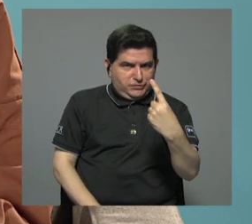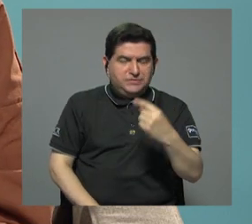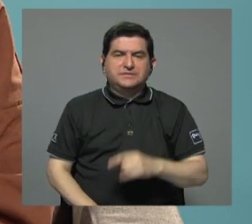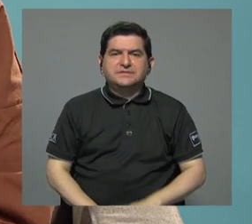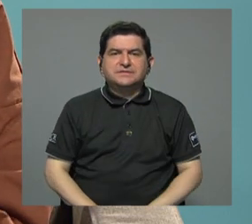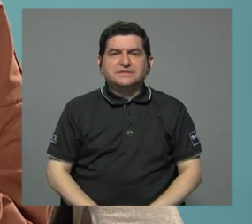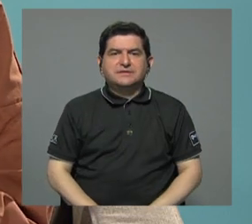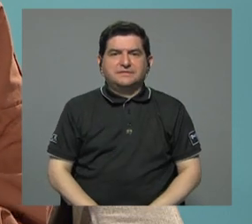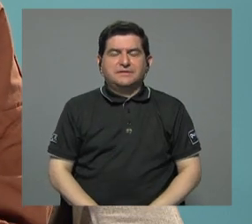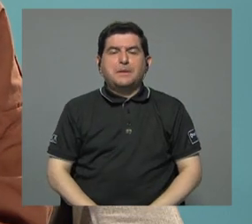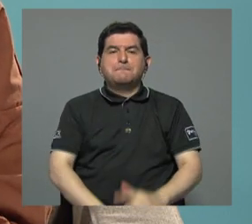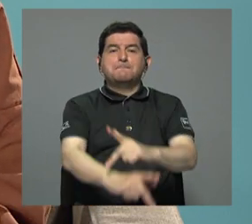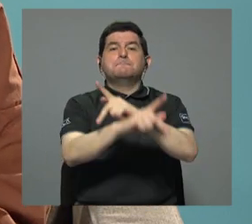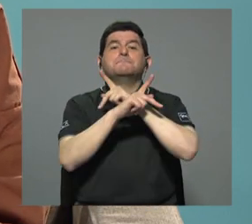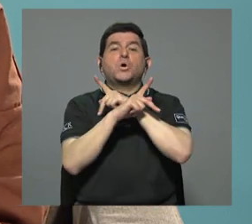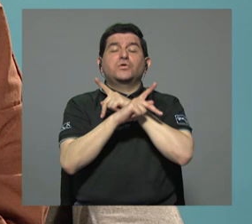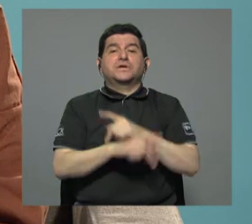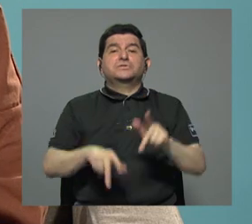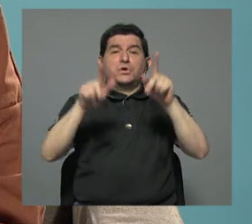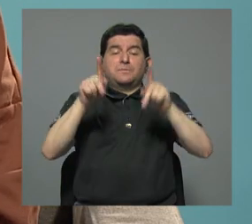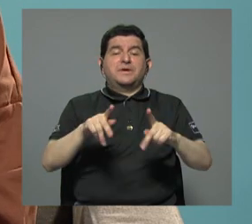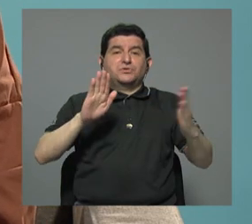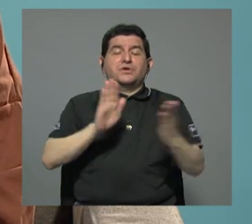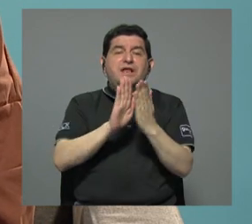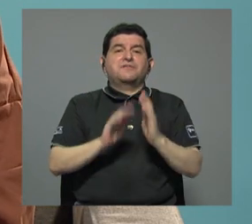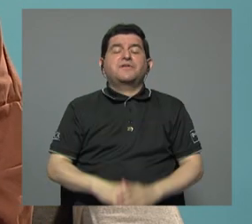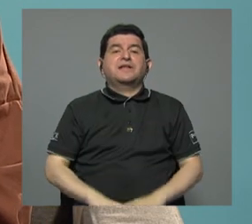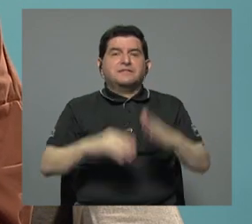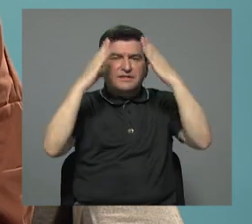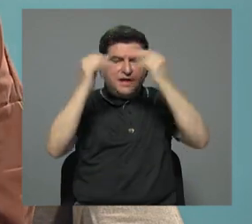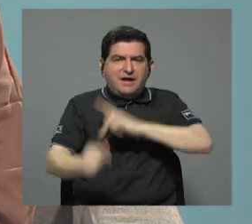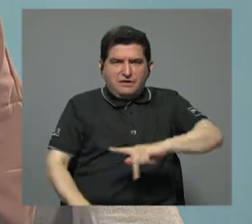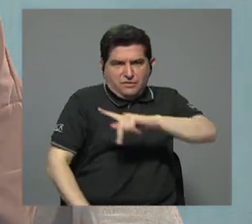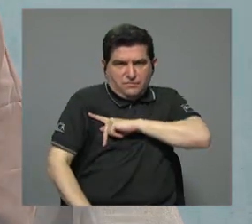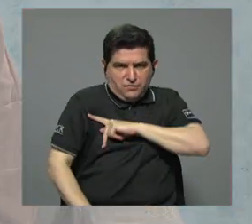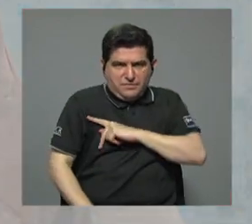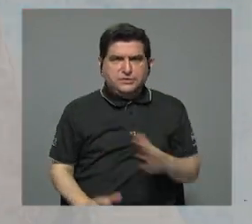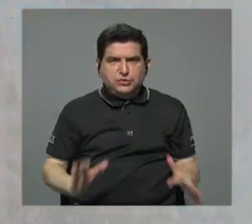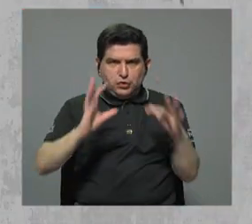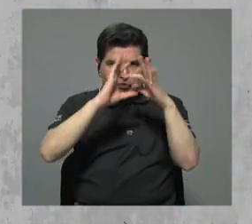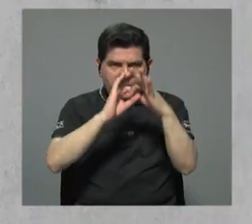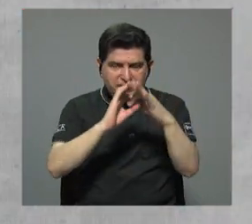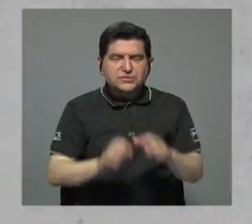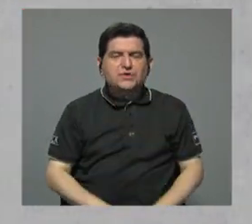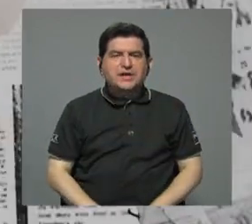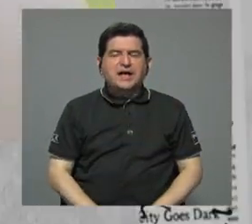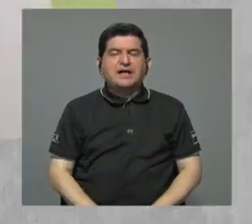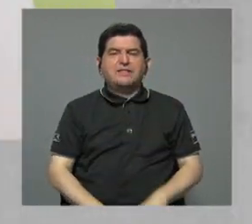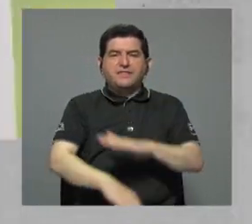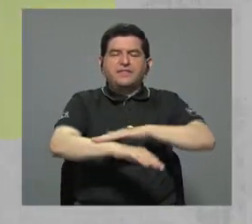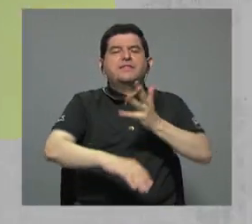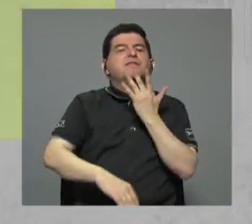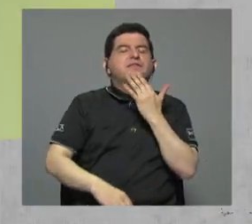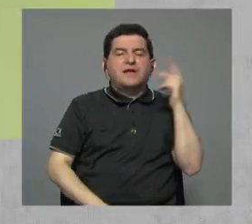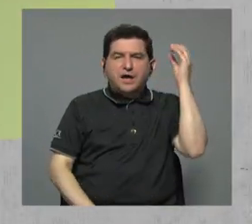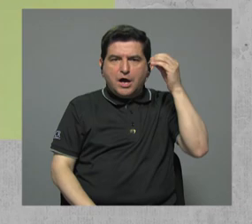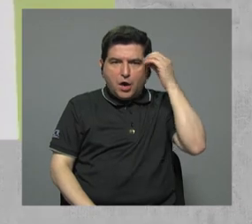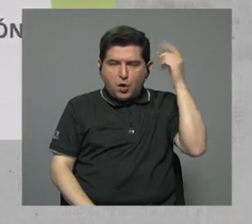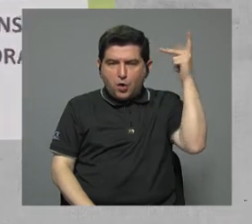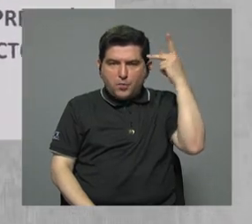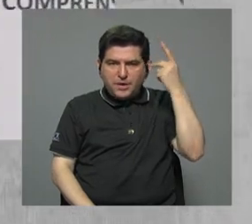hay una protección de la persona frente al tratamiento de sus datos que tienen que ver con origen racial opiniones políticas